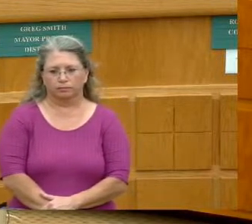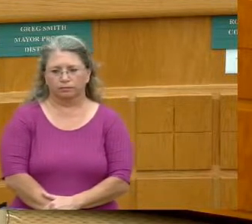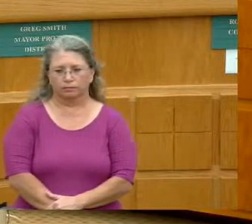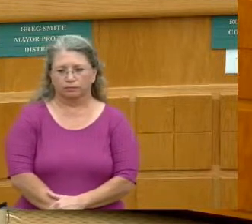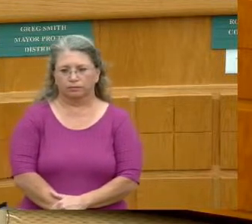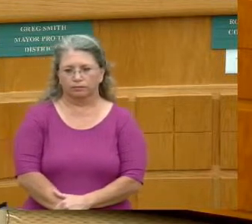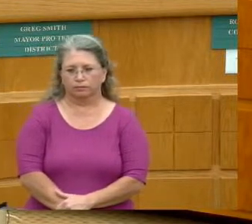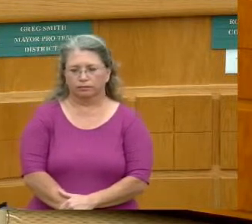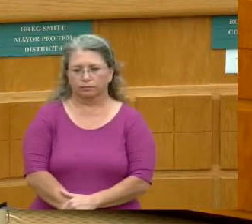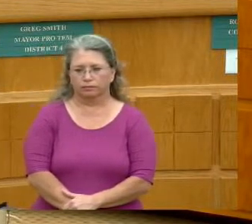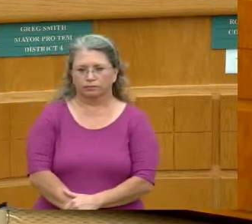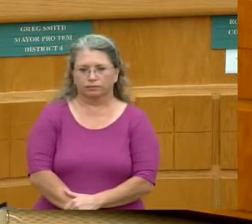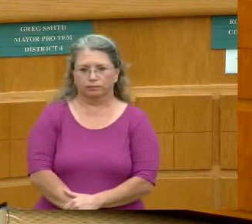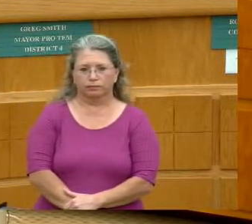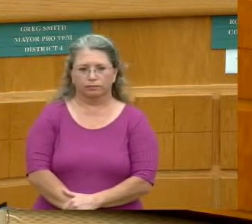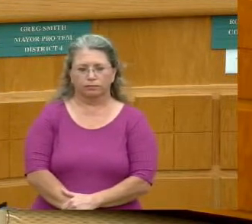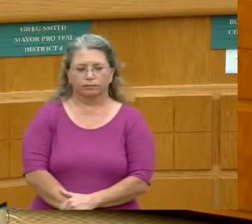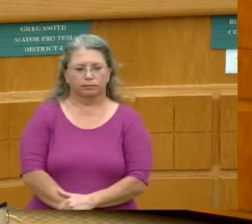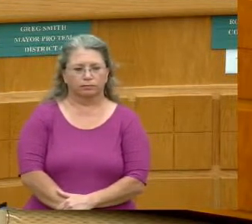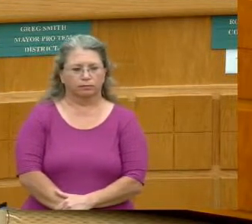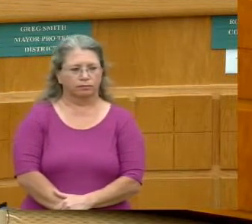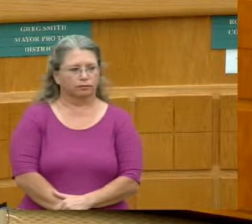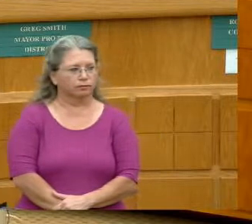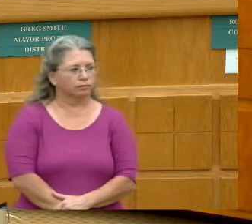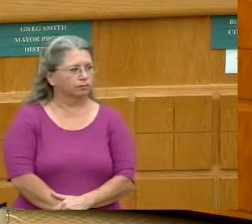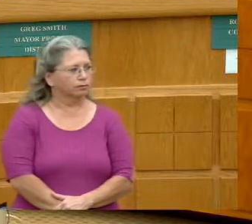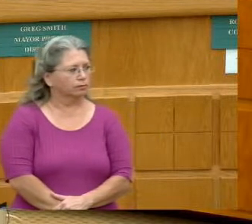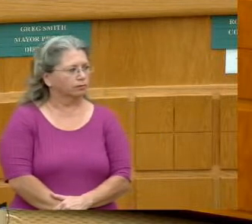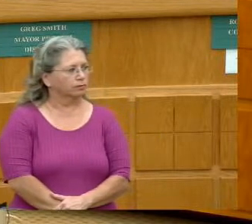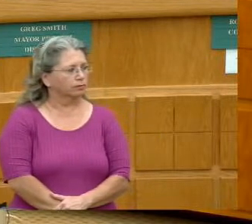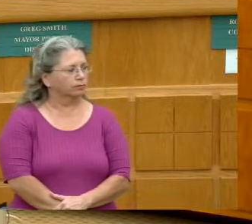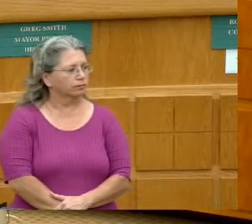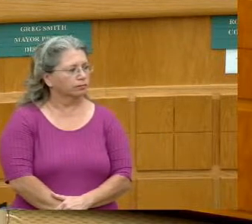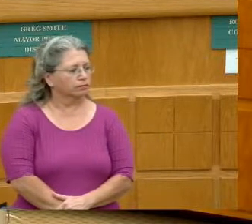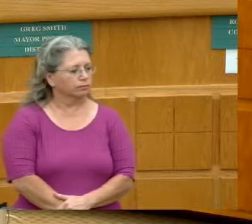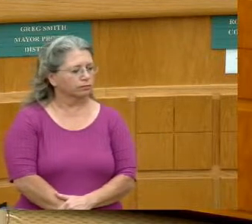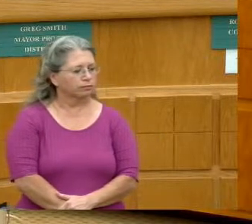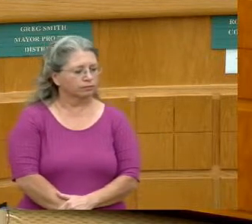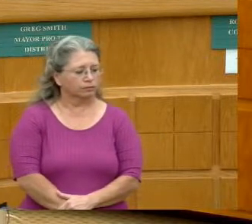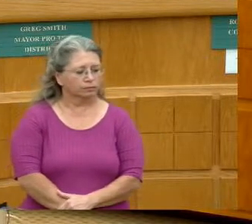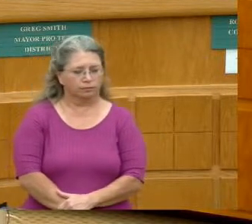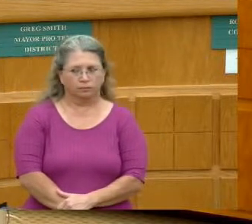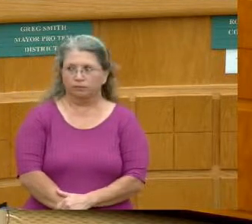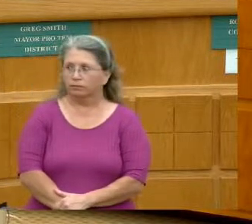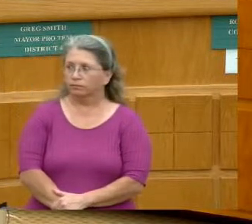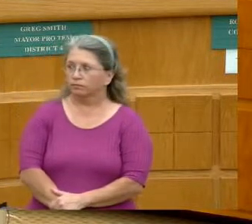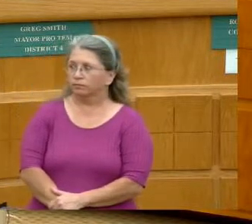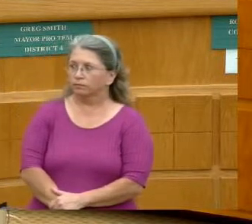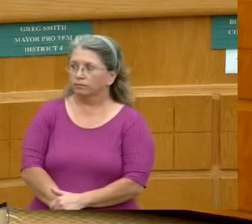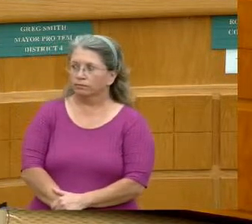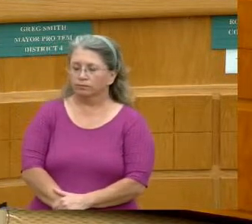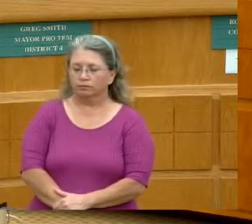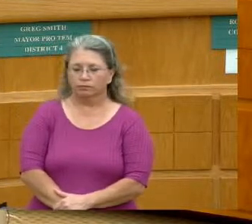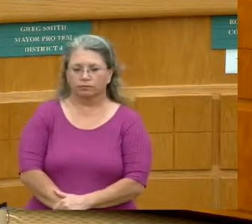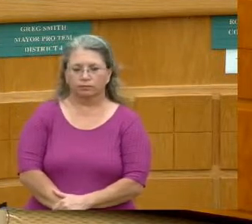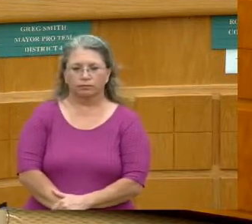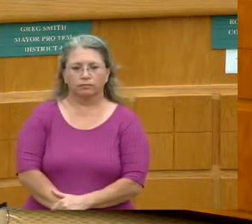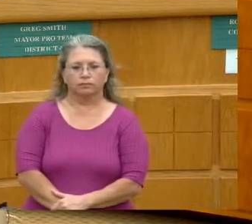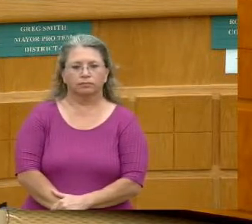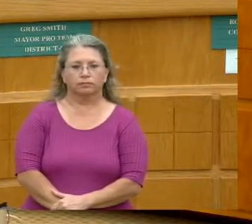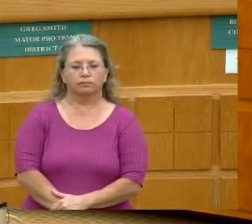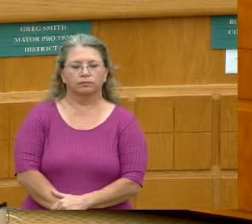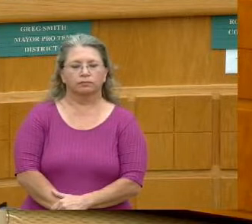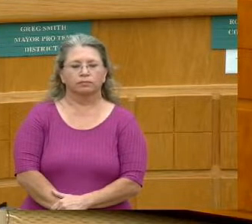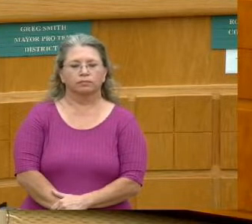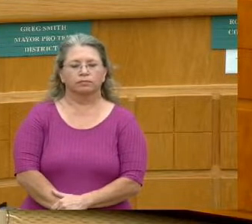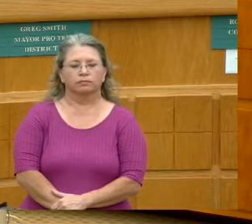Las cifras positivas también han aumentado en el condado de Bee, debido a un brote reportado en la prisión. El número de casos positivos está aumentando hasta